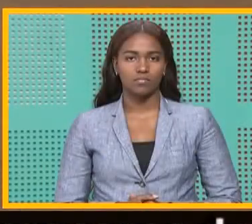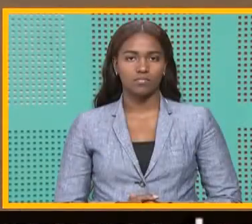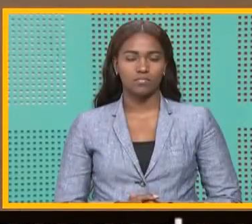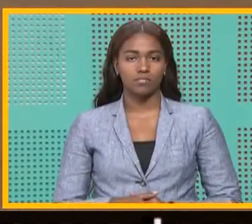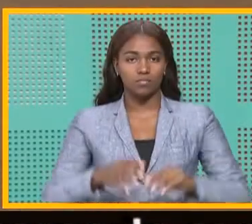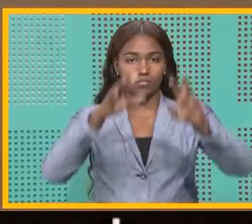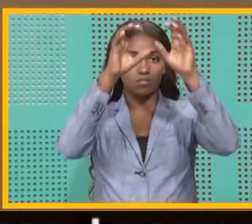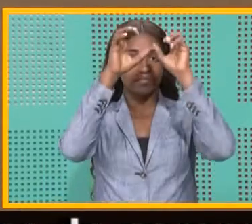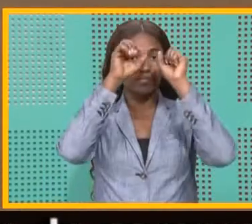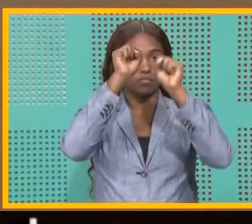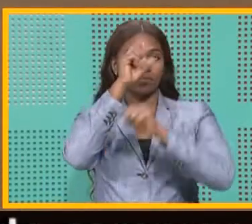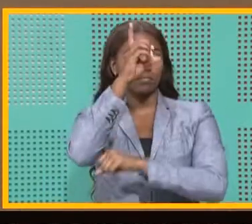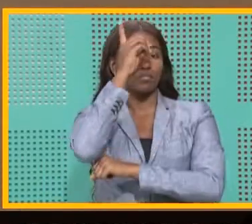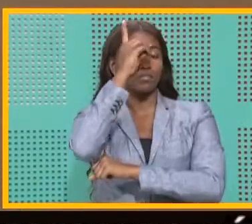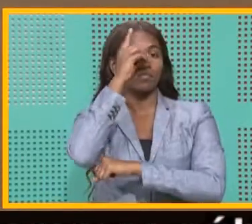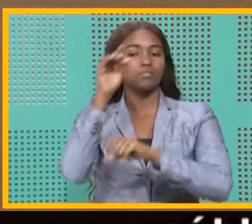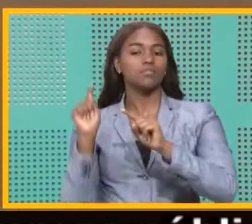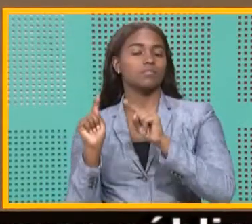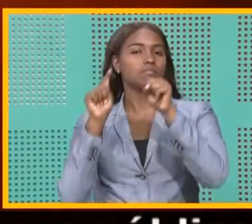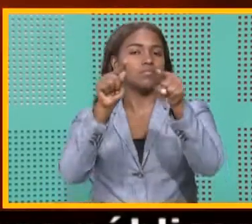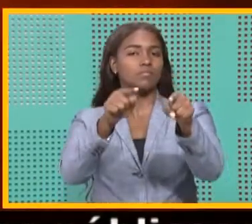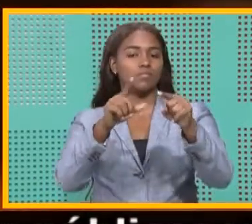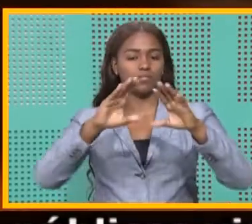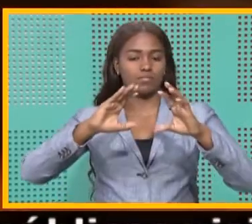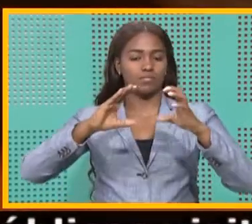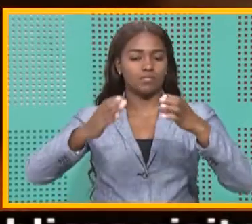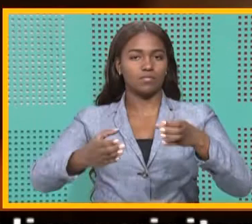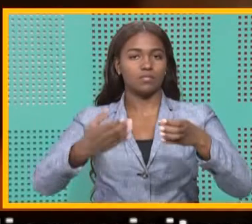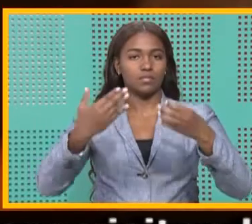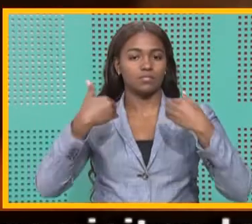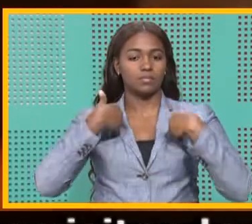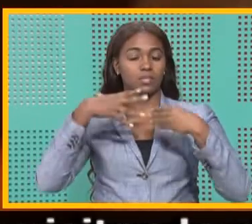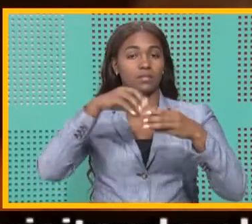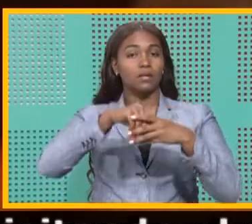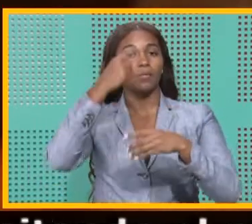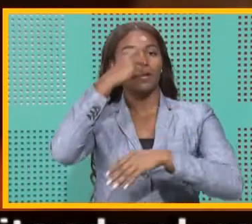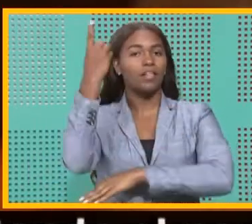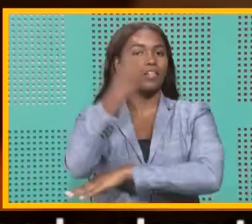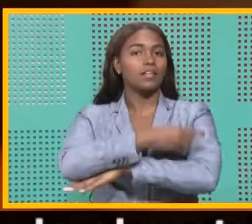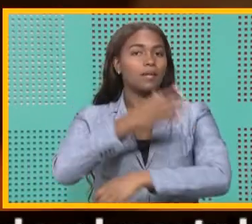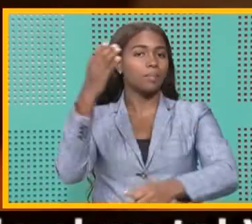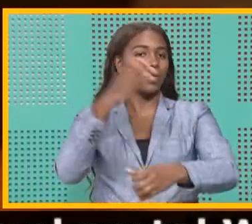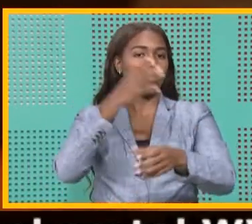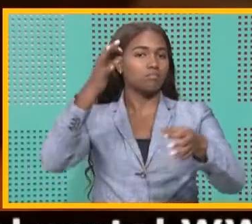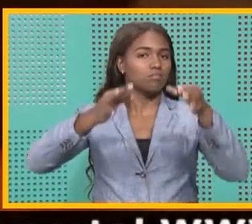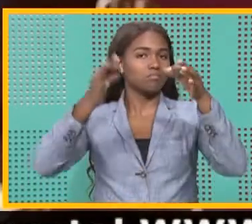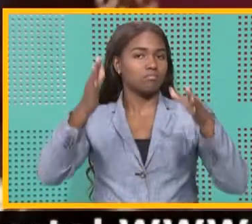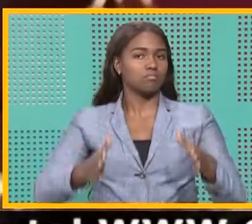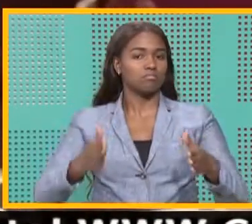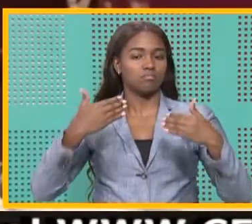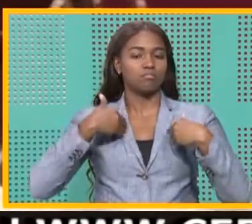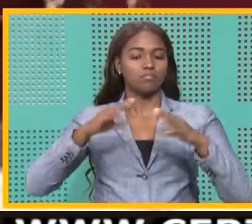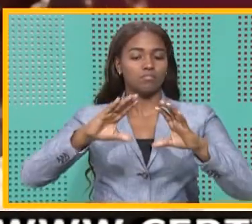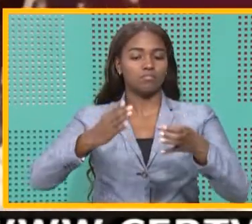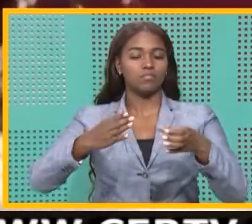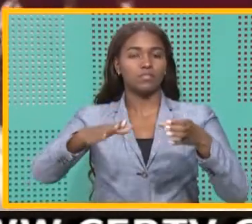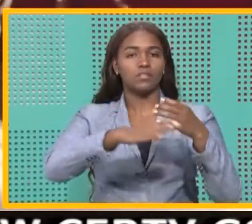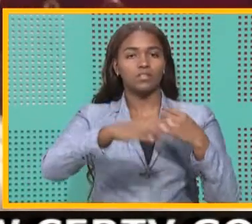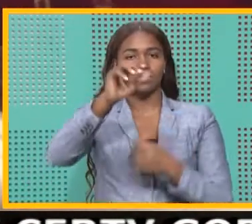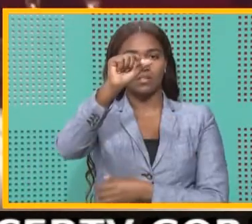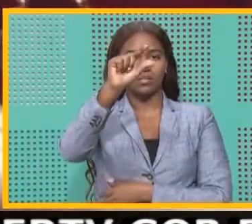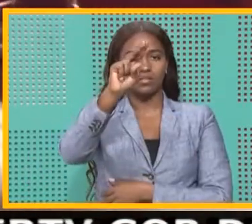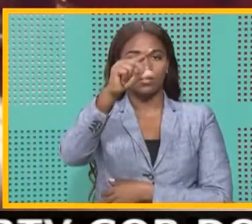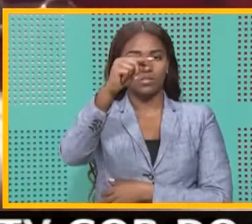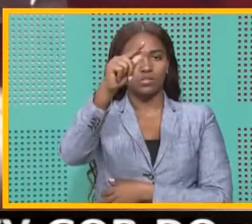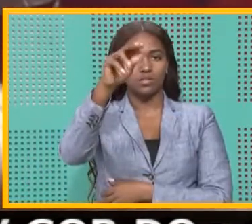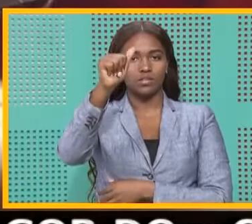Amigos, el presidente Danilo Medina asistió a la audiencia solemne por el Día del Poder Judicial en la Sala Augusta de la